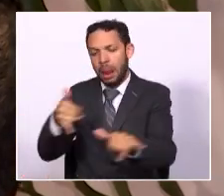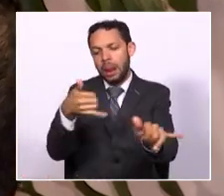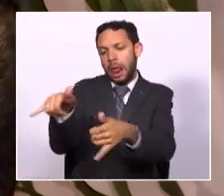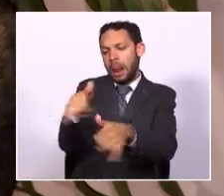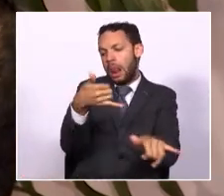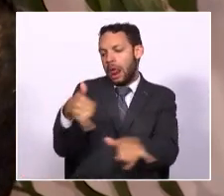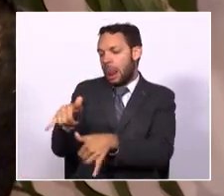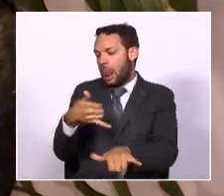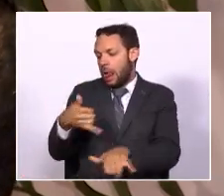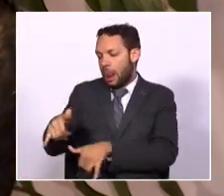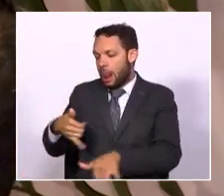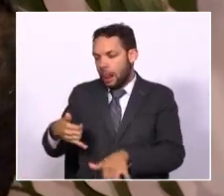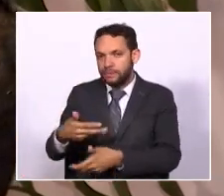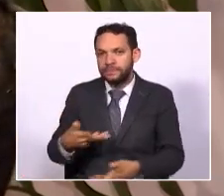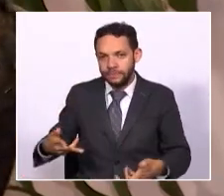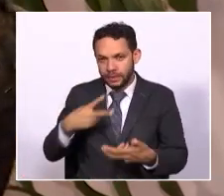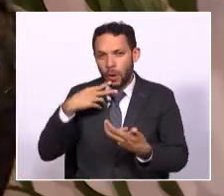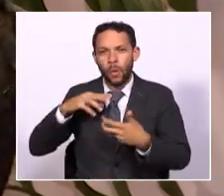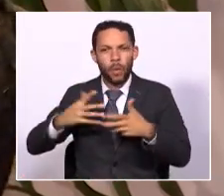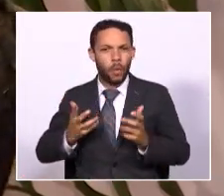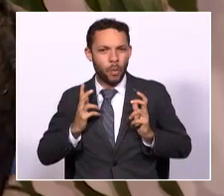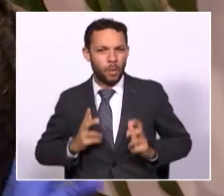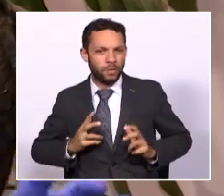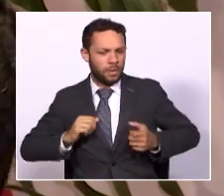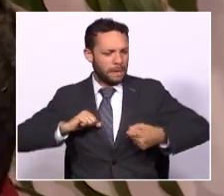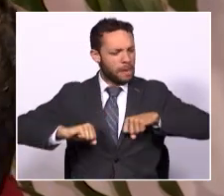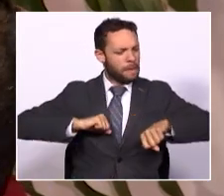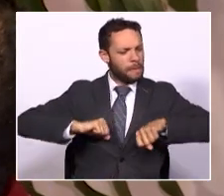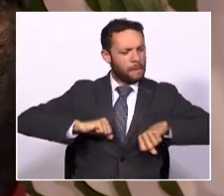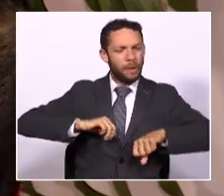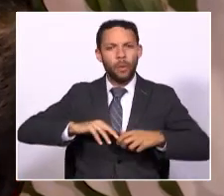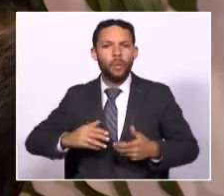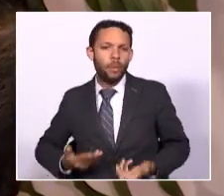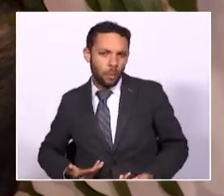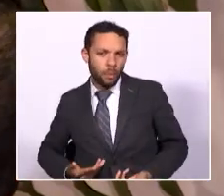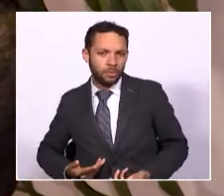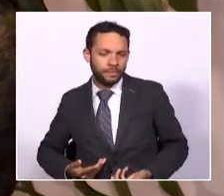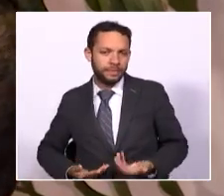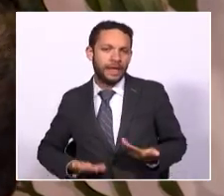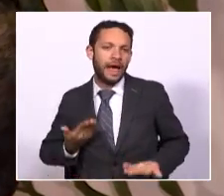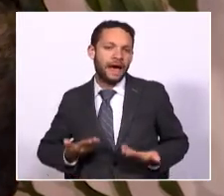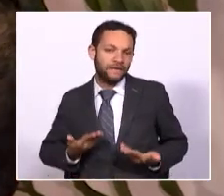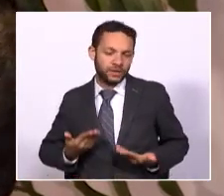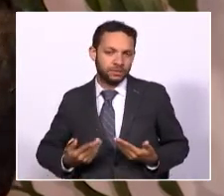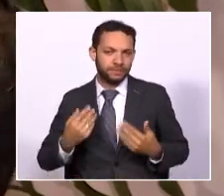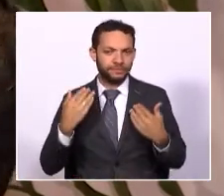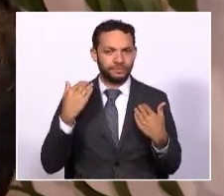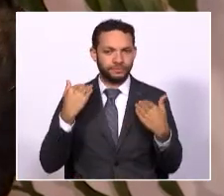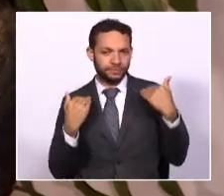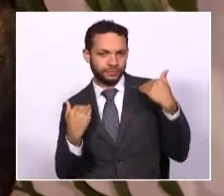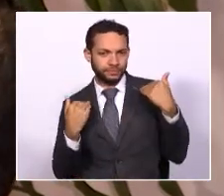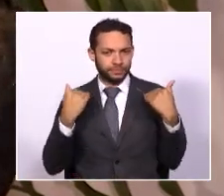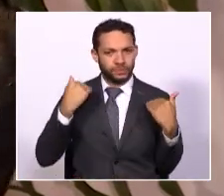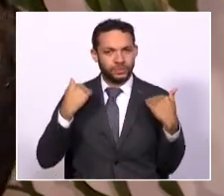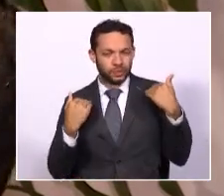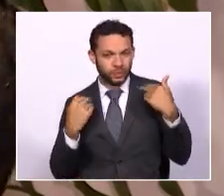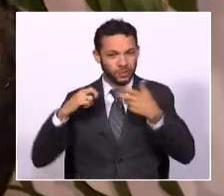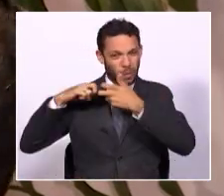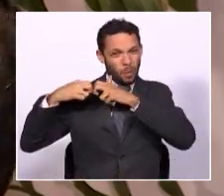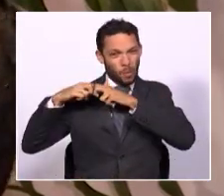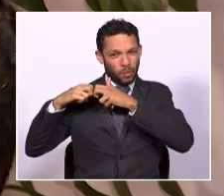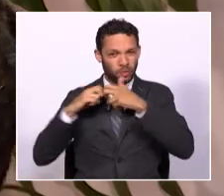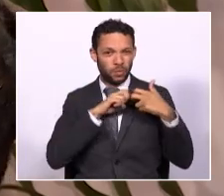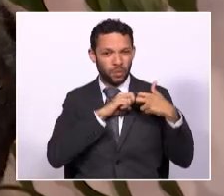escenarios cómo está ejecutando él esos movimientos. En el que sí alcanzamos a ver un pequeño descenso del hombro derecho, que es más